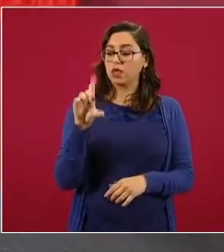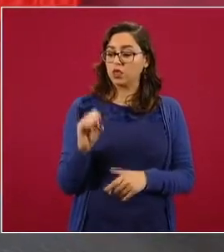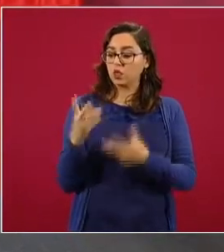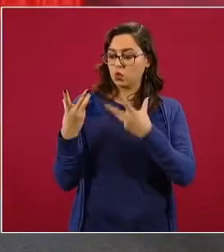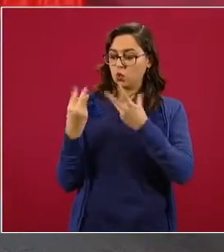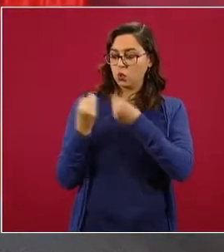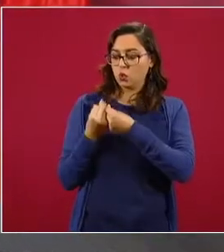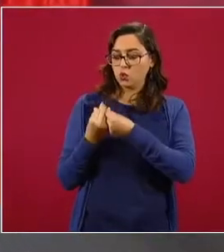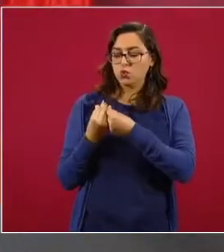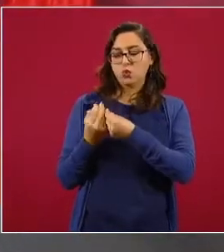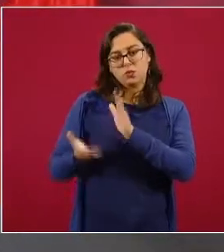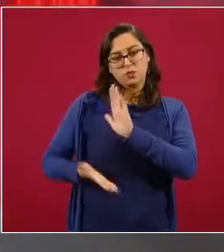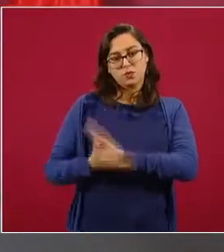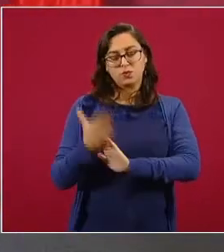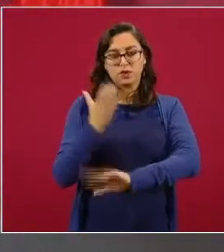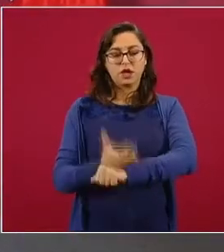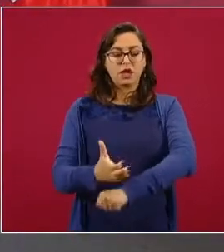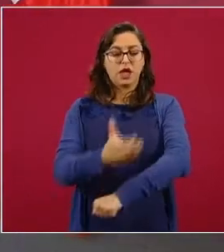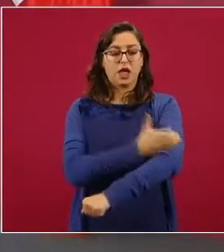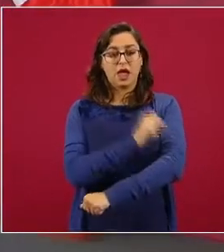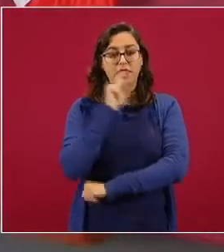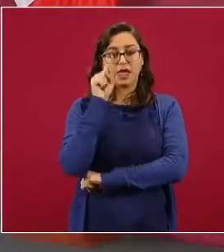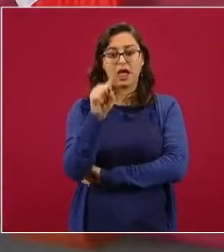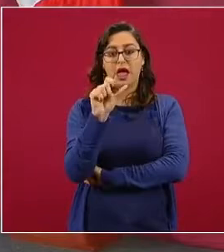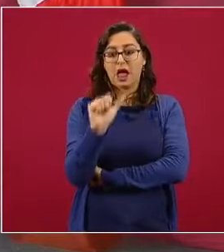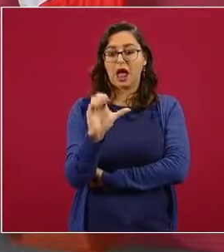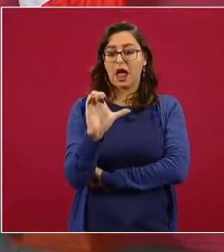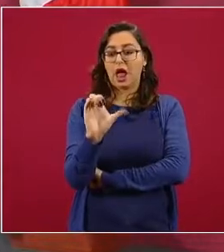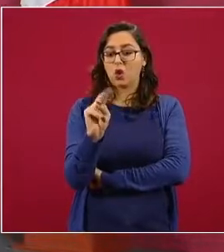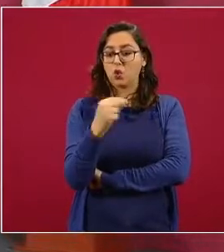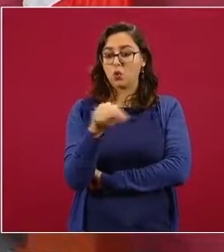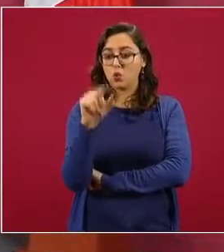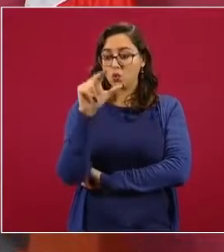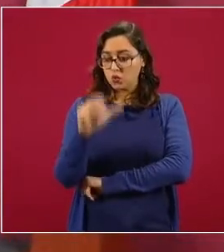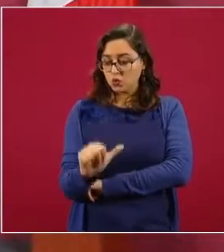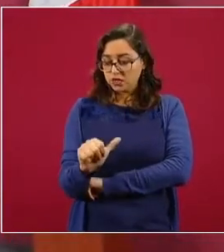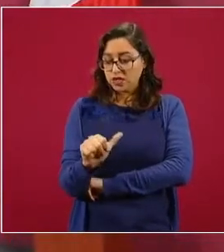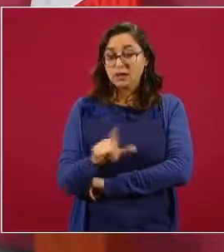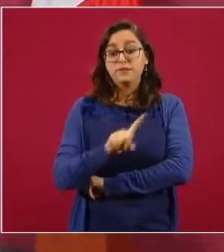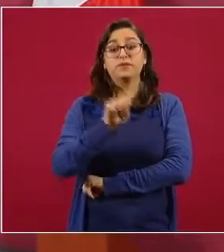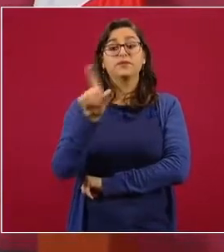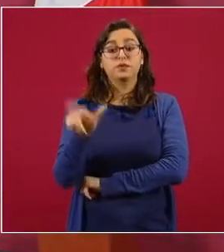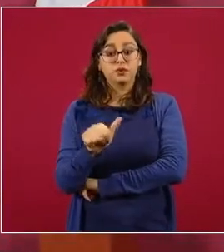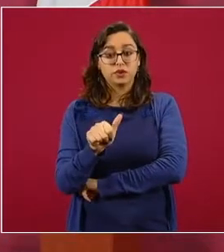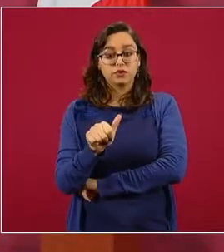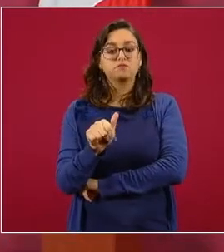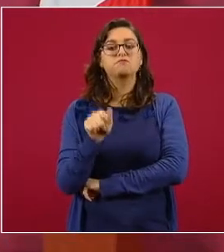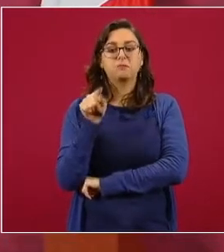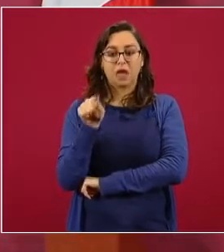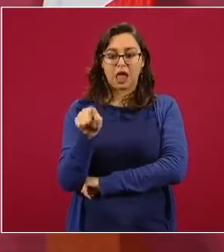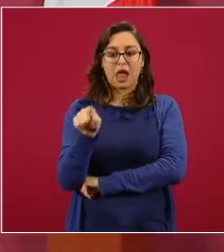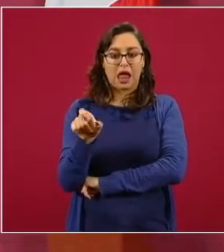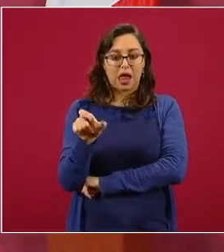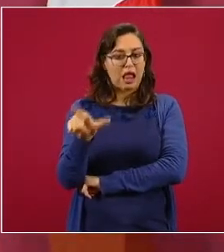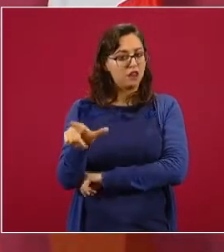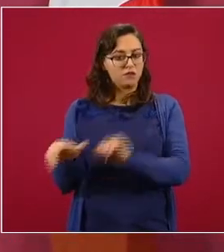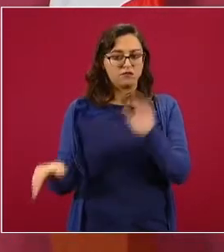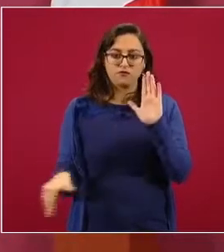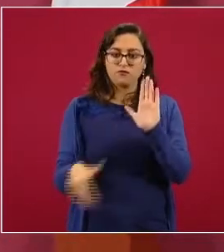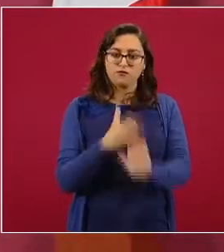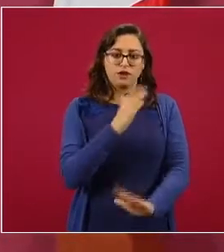en Acuña y de ahí se trasladó a